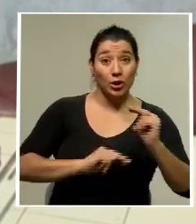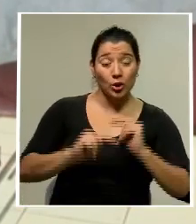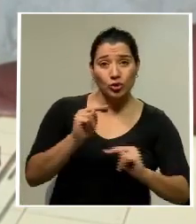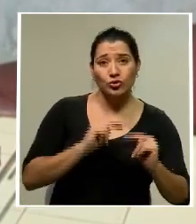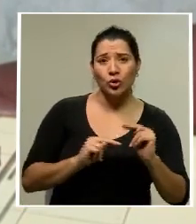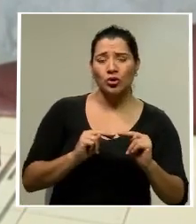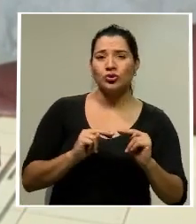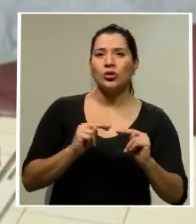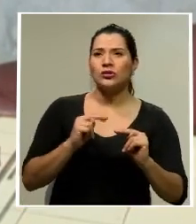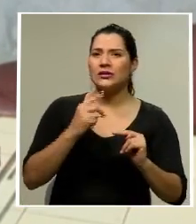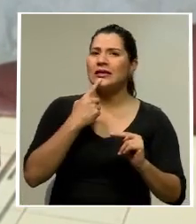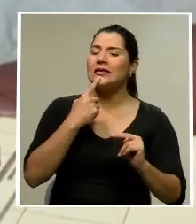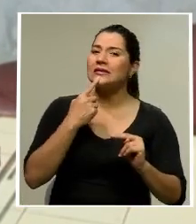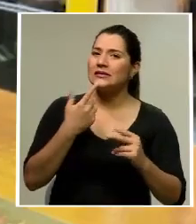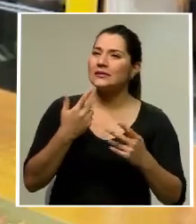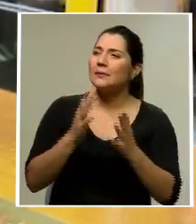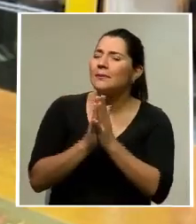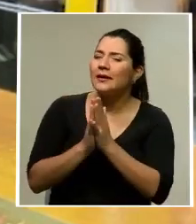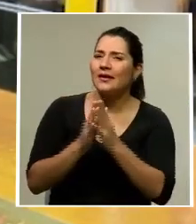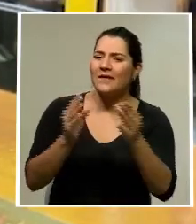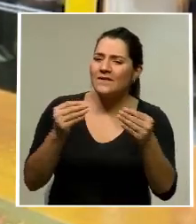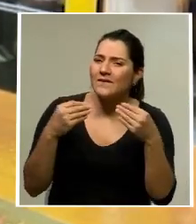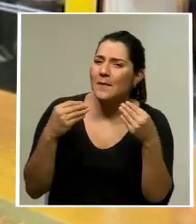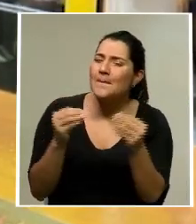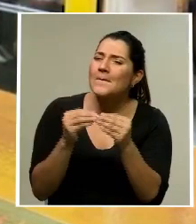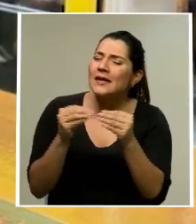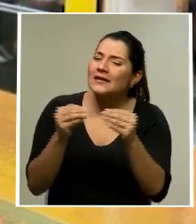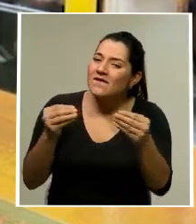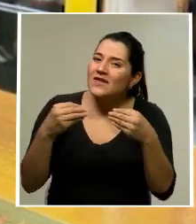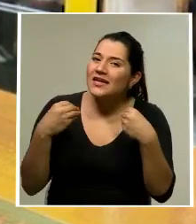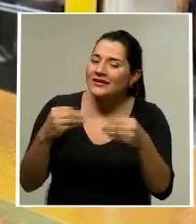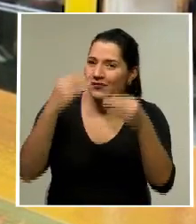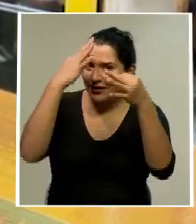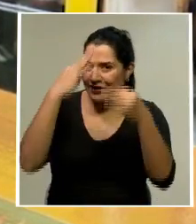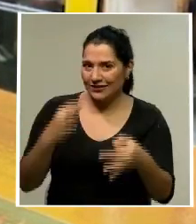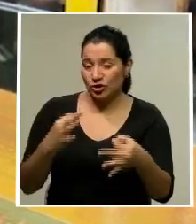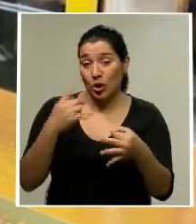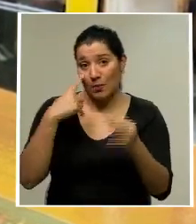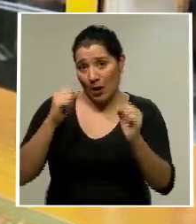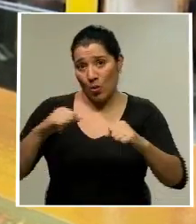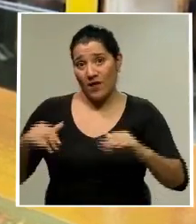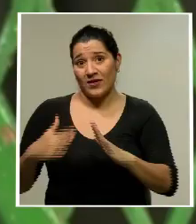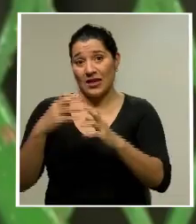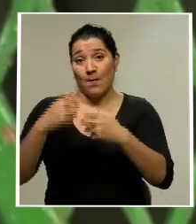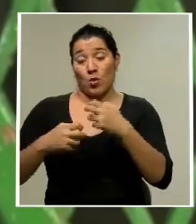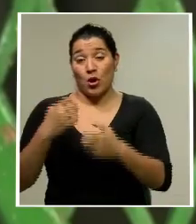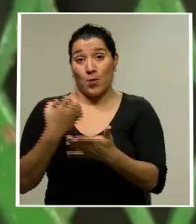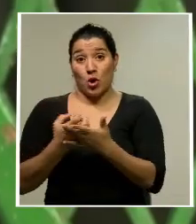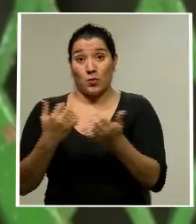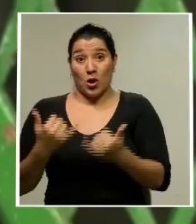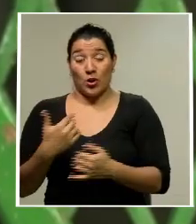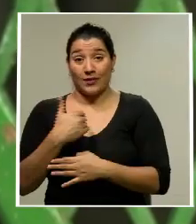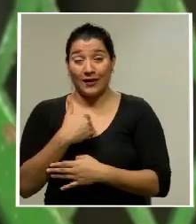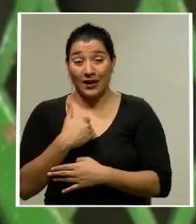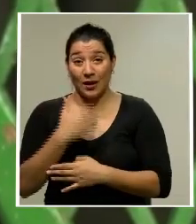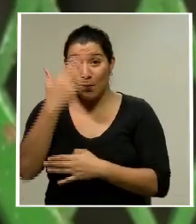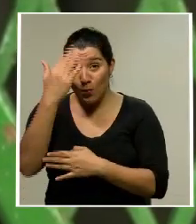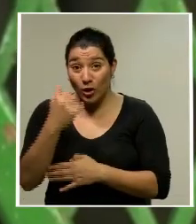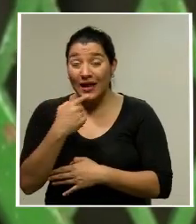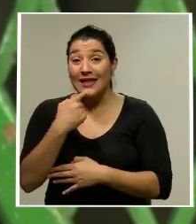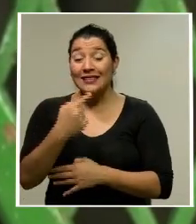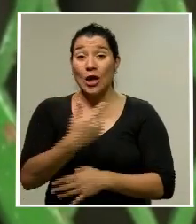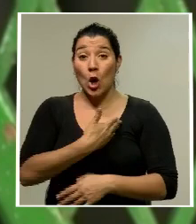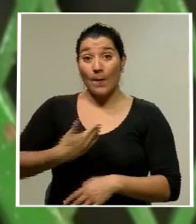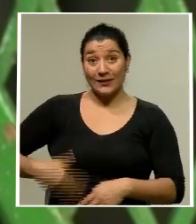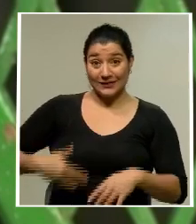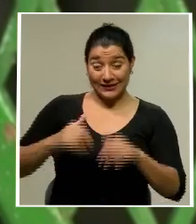urgieron flexibilizar aún más las medidas sanitarias para afrontar la crisis económica que viven, pues según dijo el